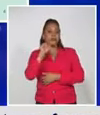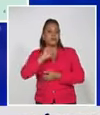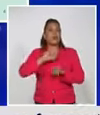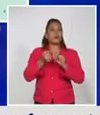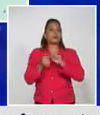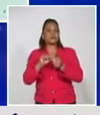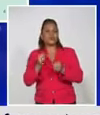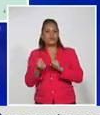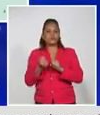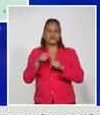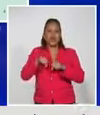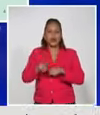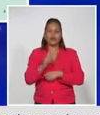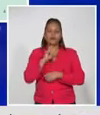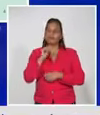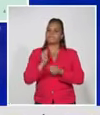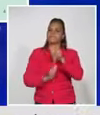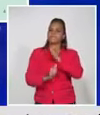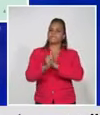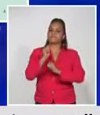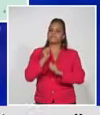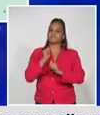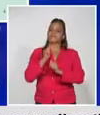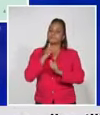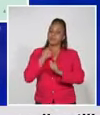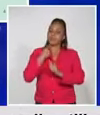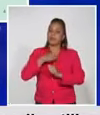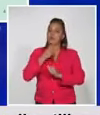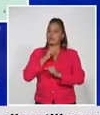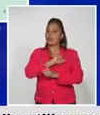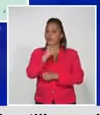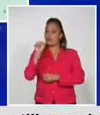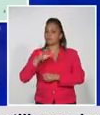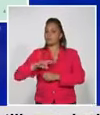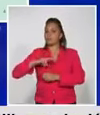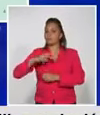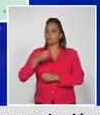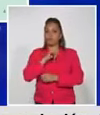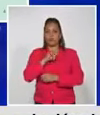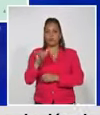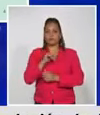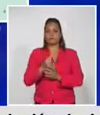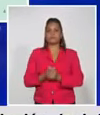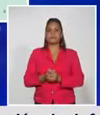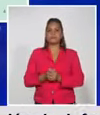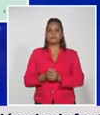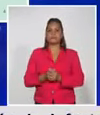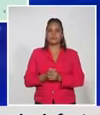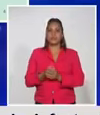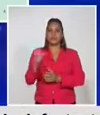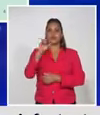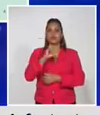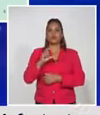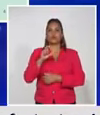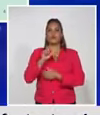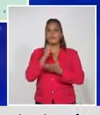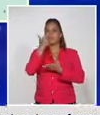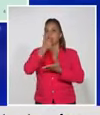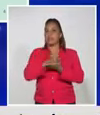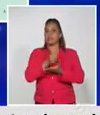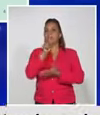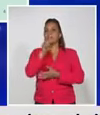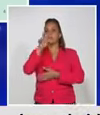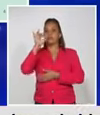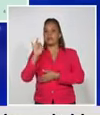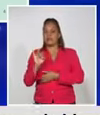la pandemia y lo debe de lograr. Del municipio Pinar del Río y el mayor número, 27, que es donde tiene la